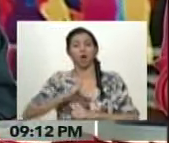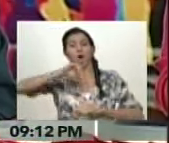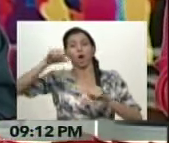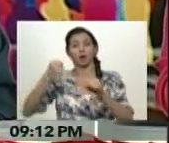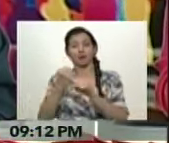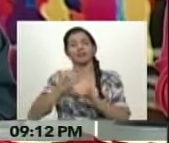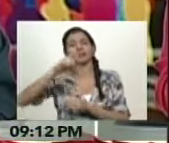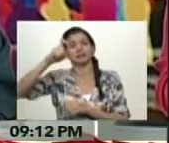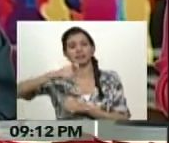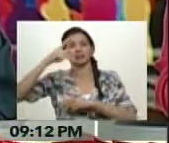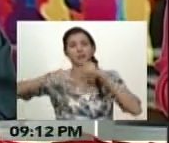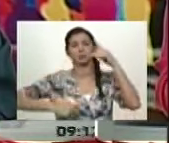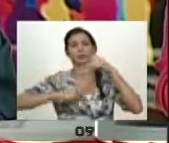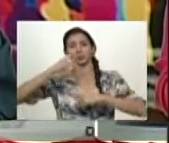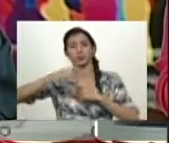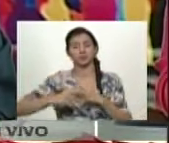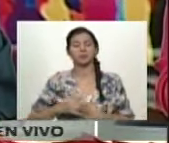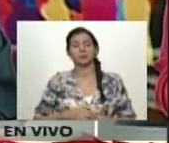necesaria, productiva.